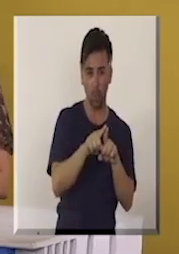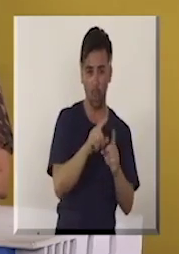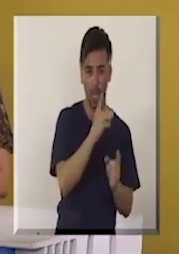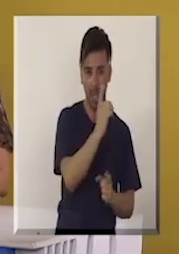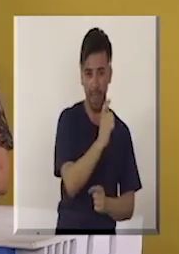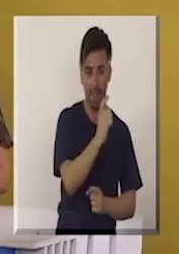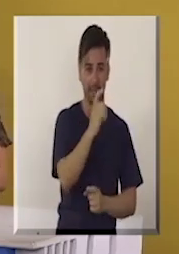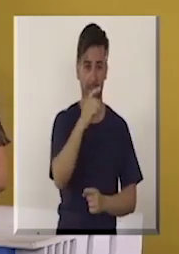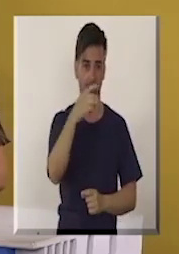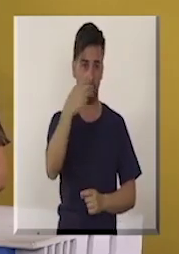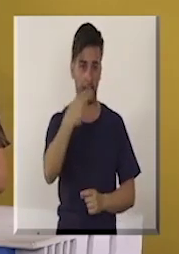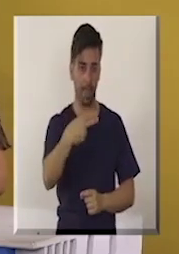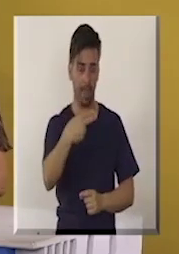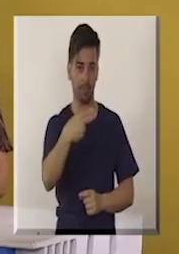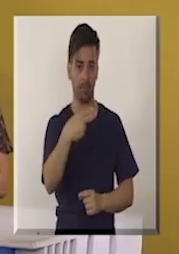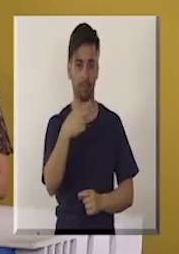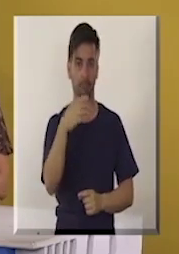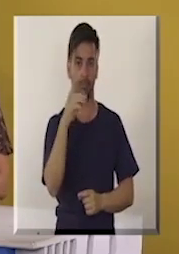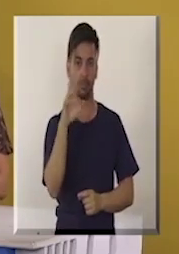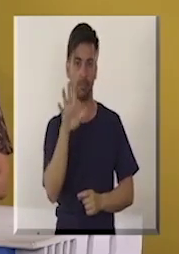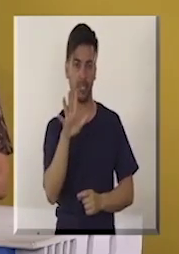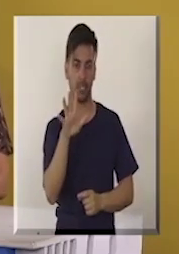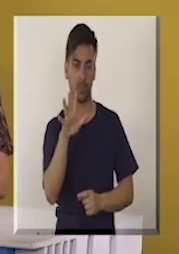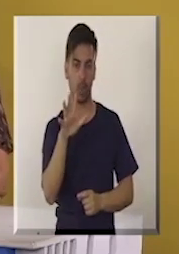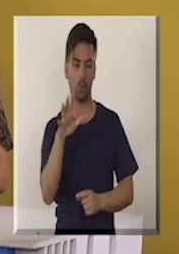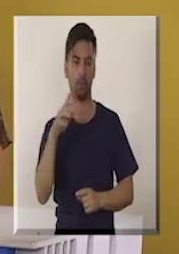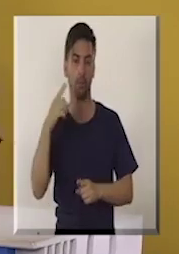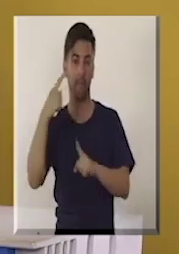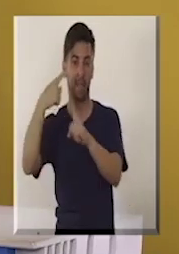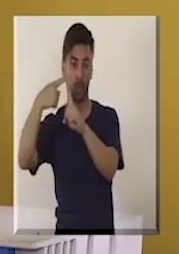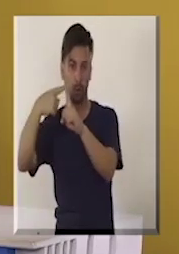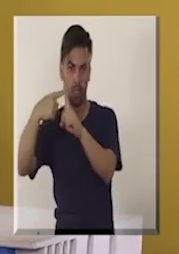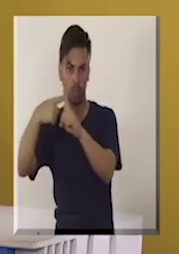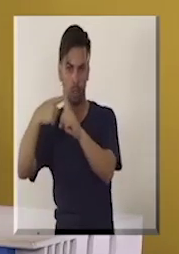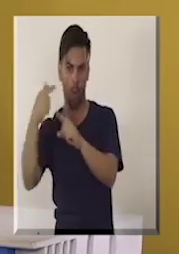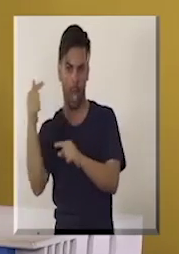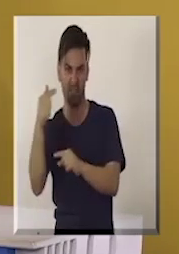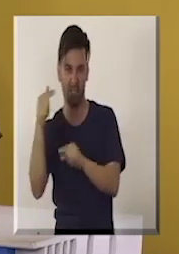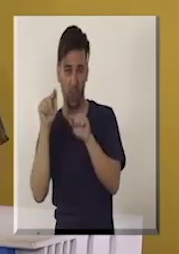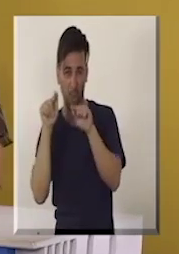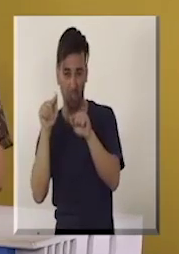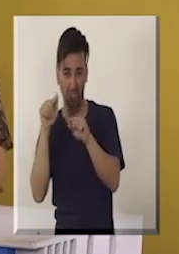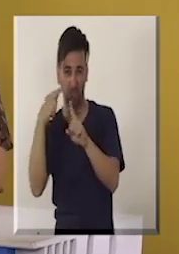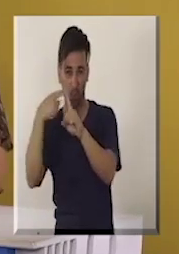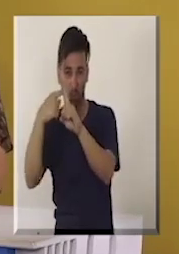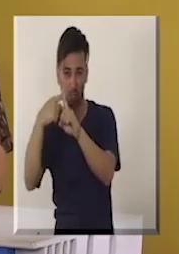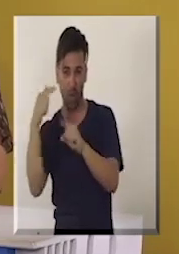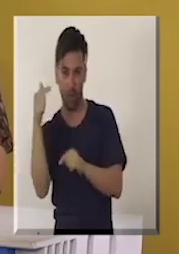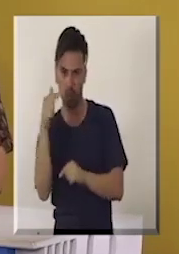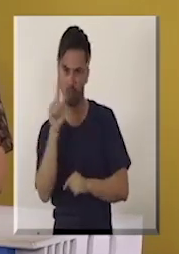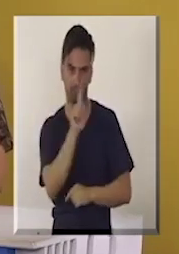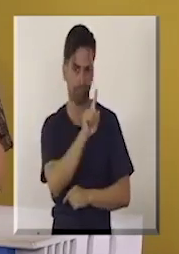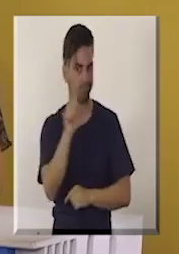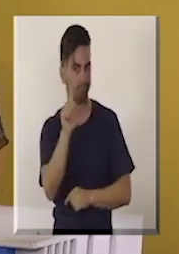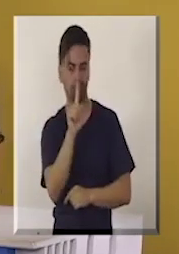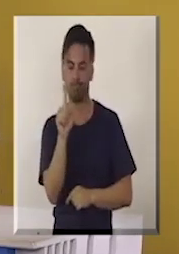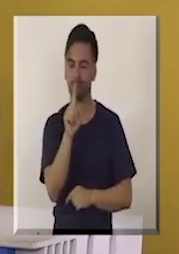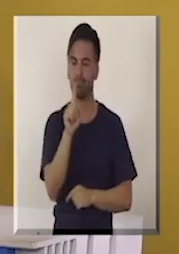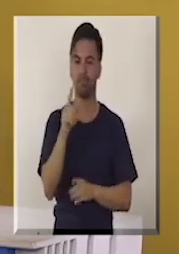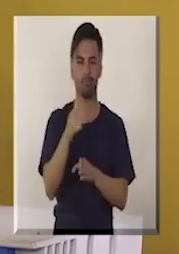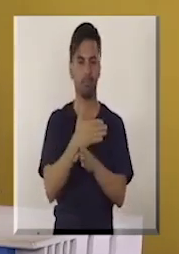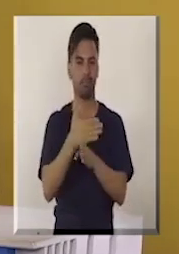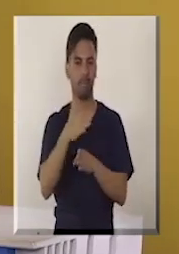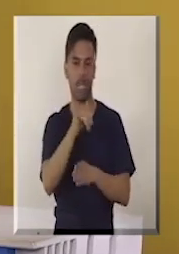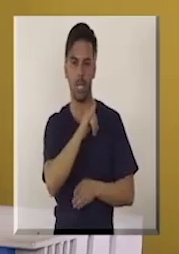sustracción. Ya estamos hablando de otras operaciones de cálculo. Recuerda que solo puede estar presente la multiplicación y